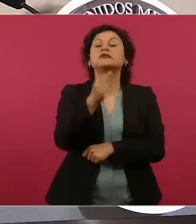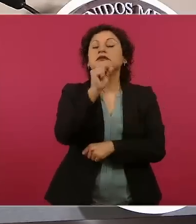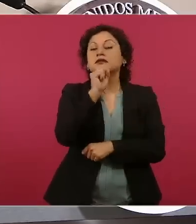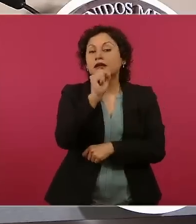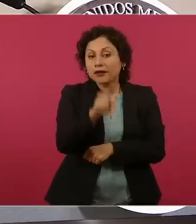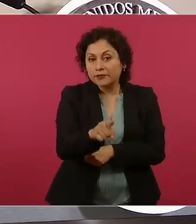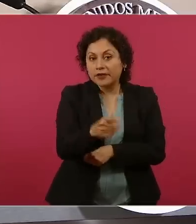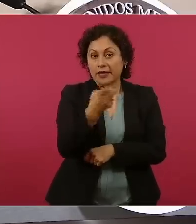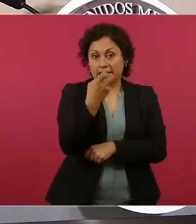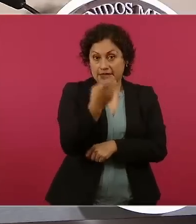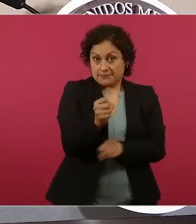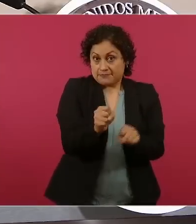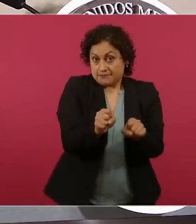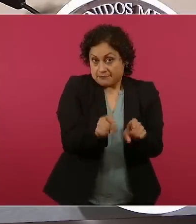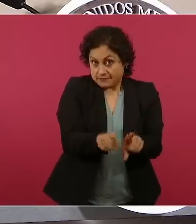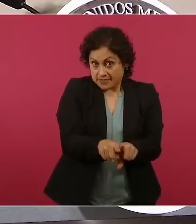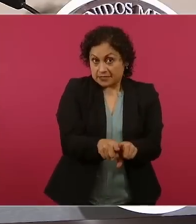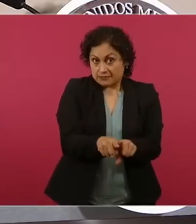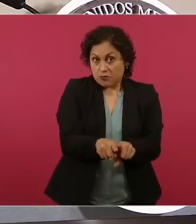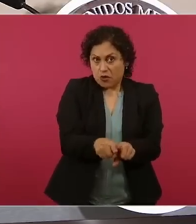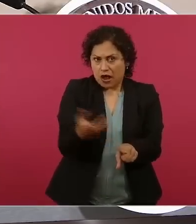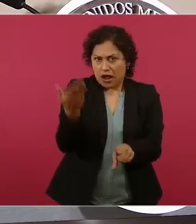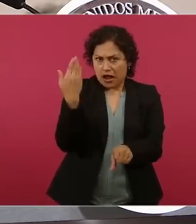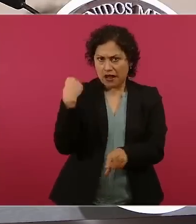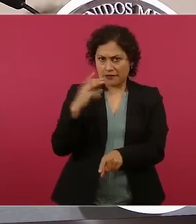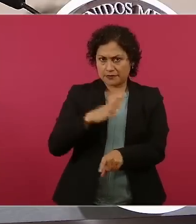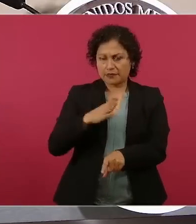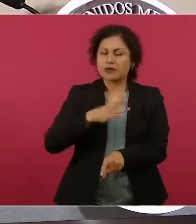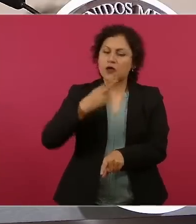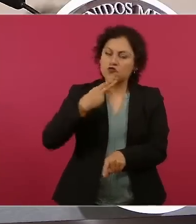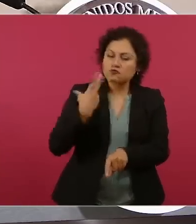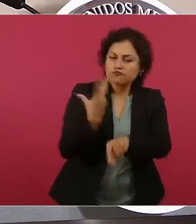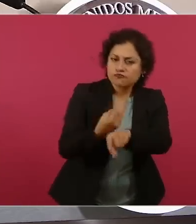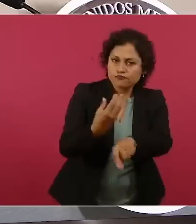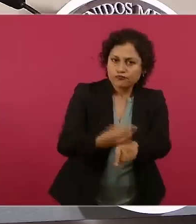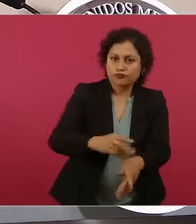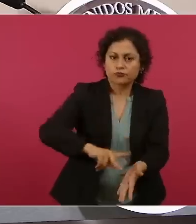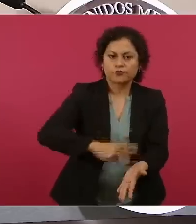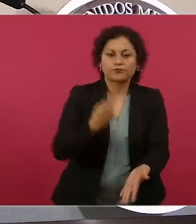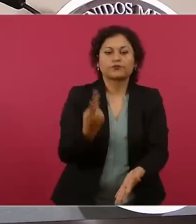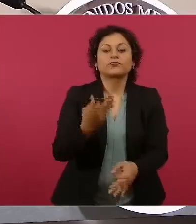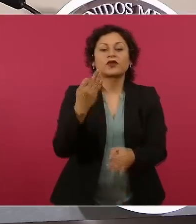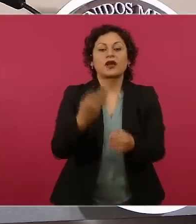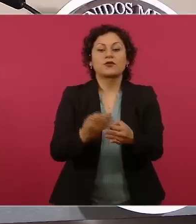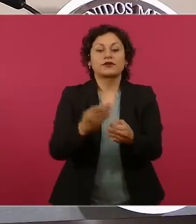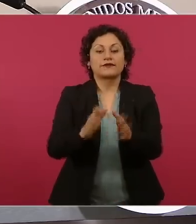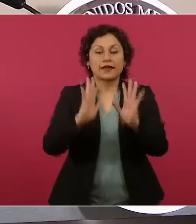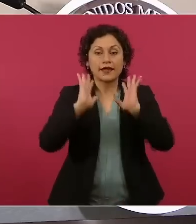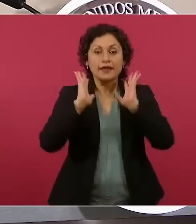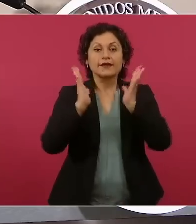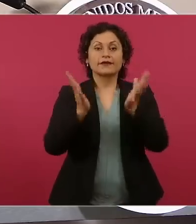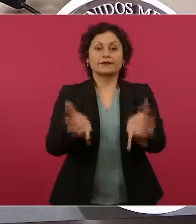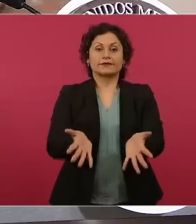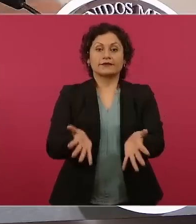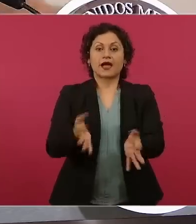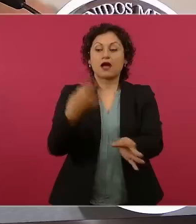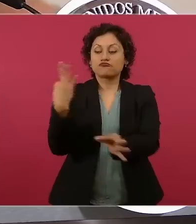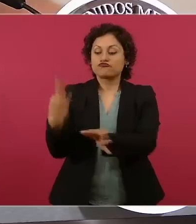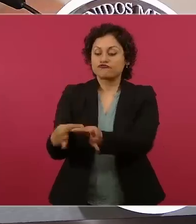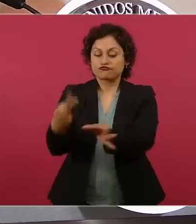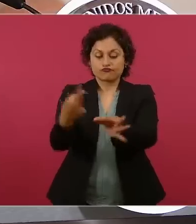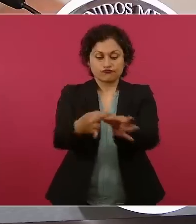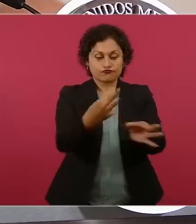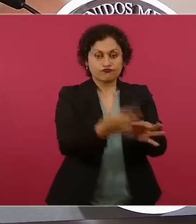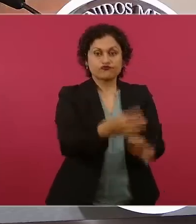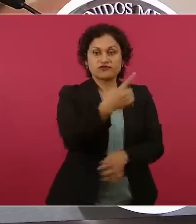utilizar esa infraestructura. Actualmente tenemos el 100% de las obras contratadas,